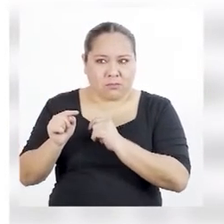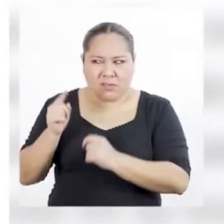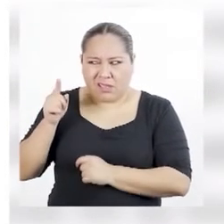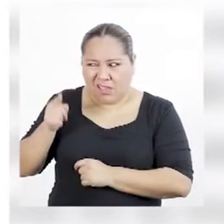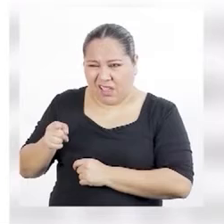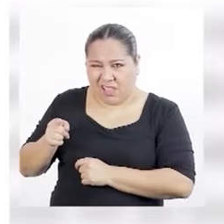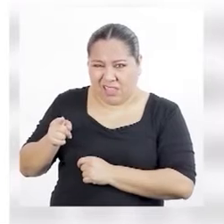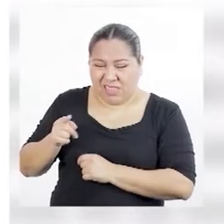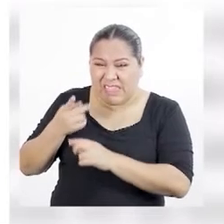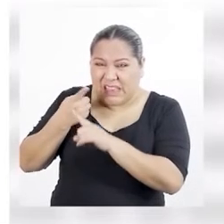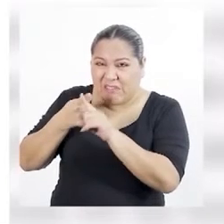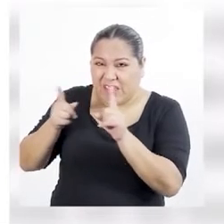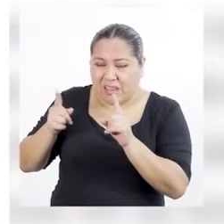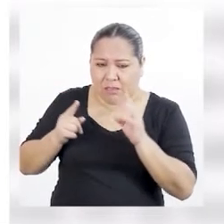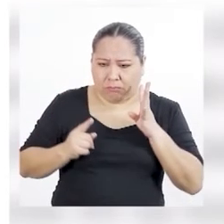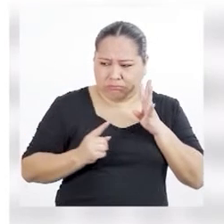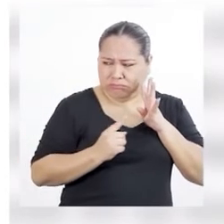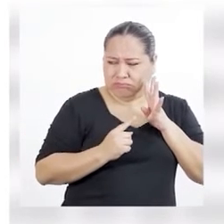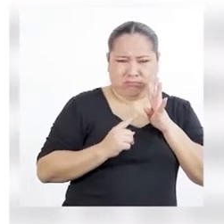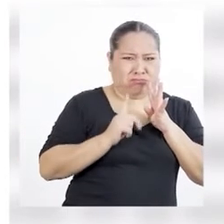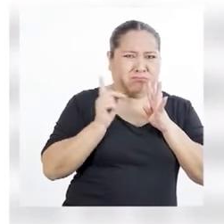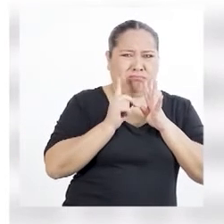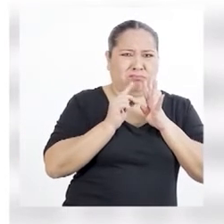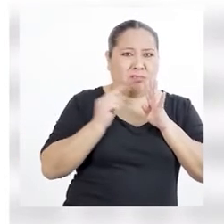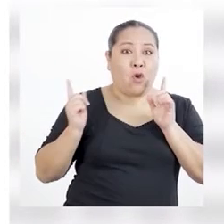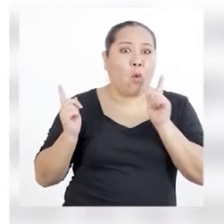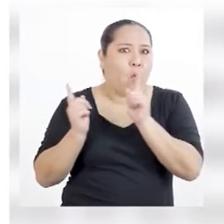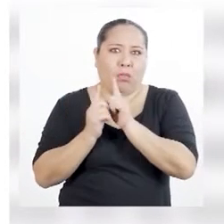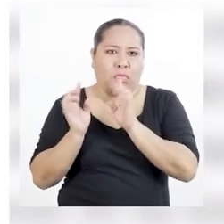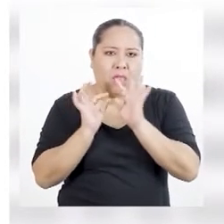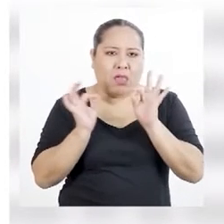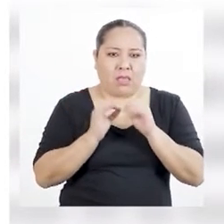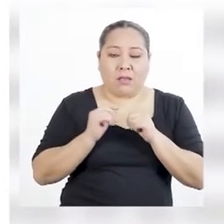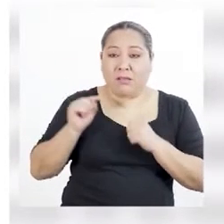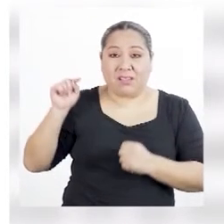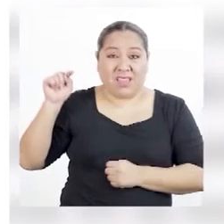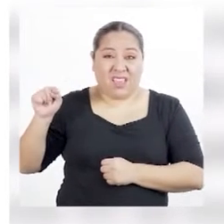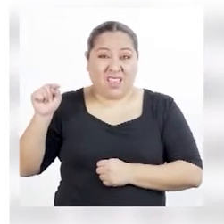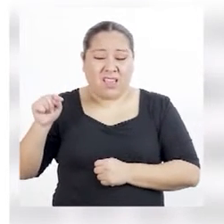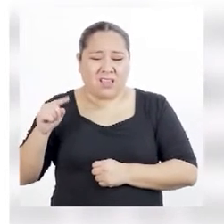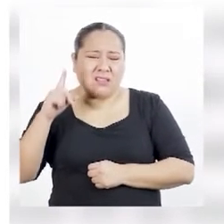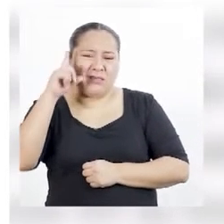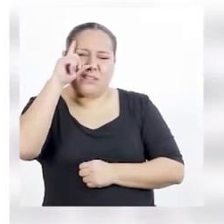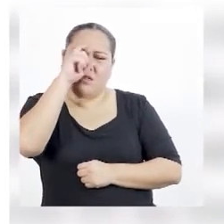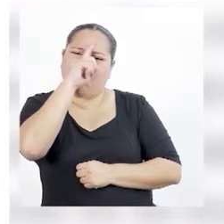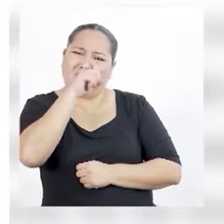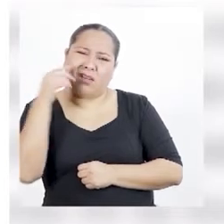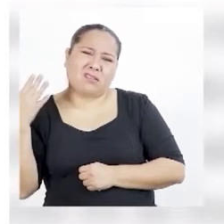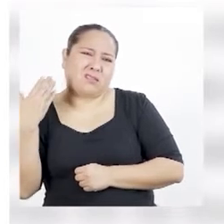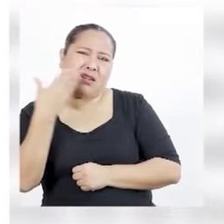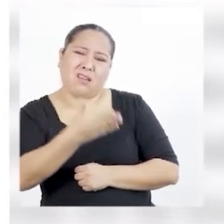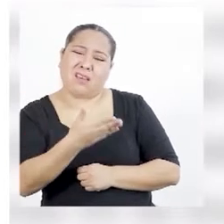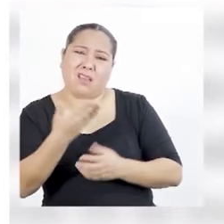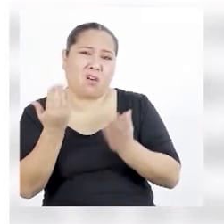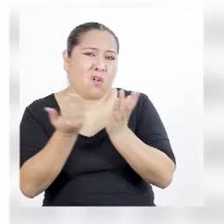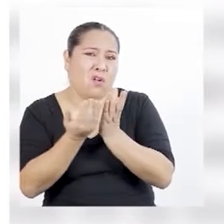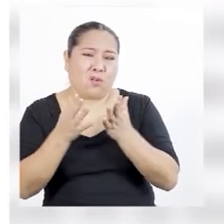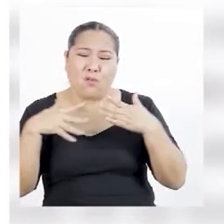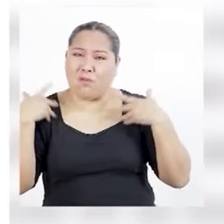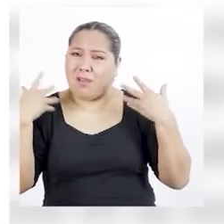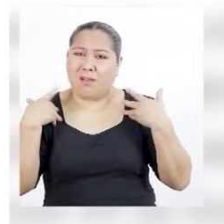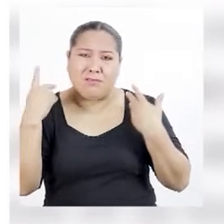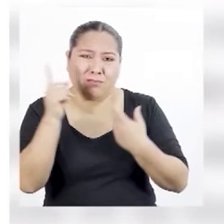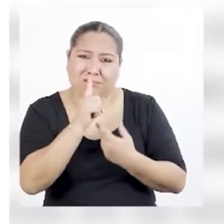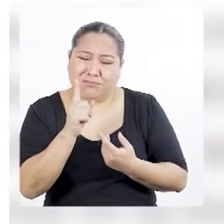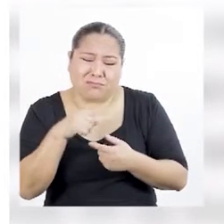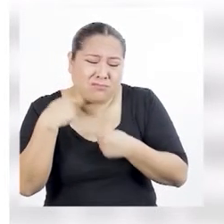era diferente, nadie se quería juntar con Ramón. Para él, era difícil ir al colegio con